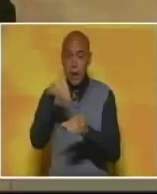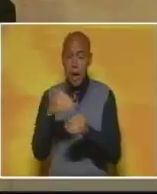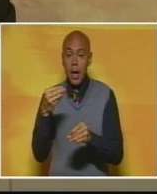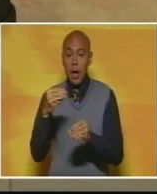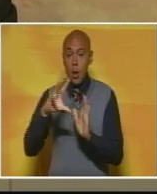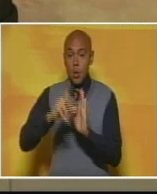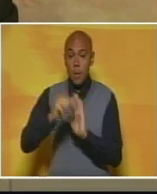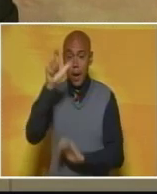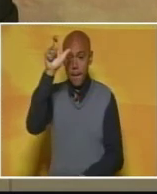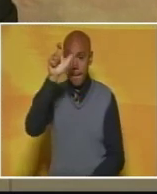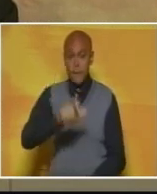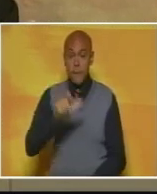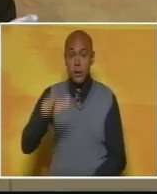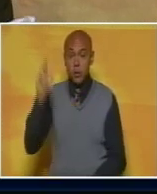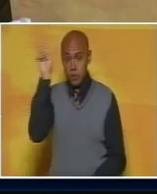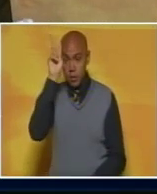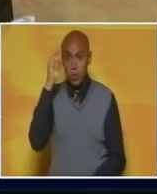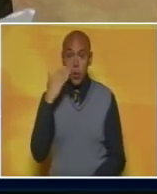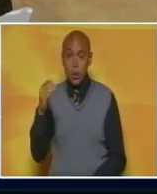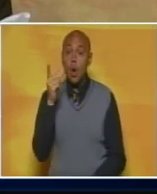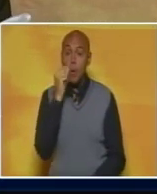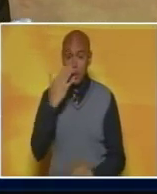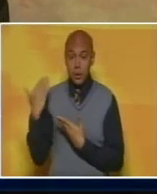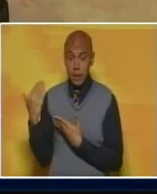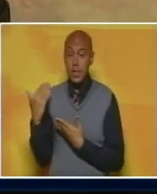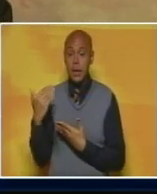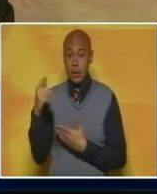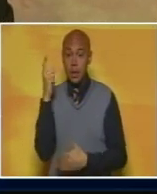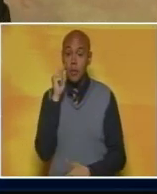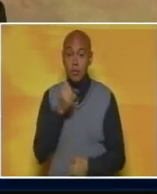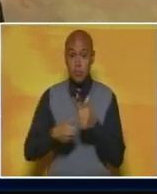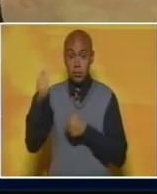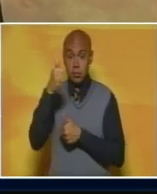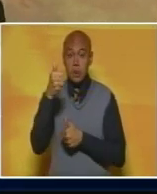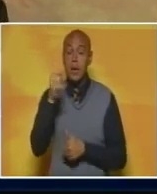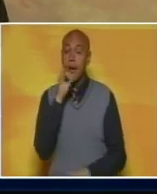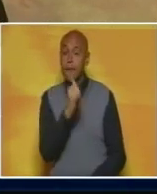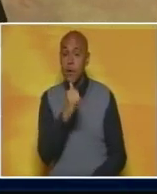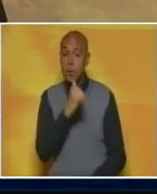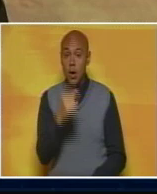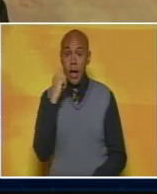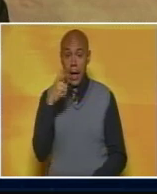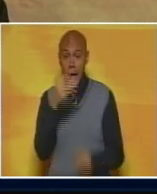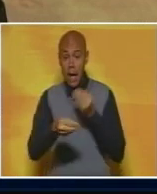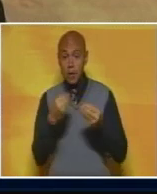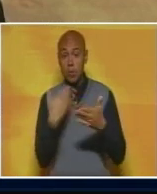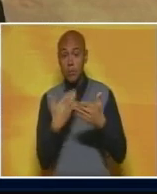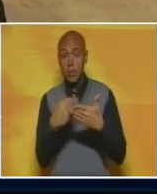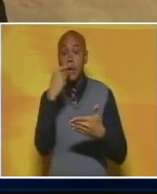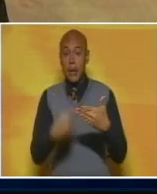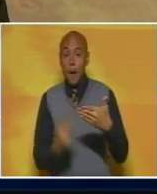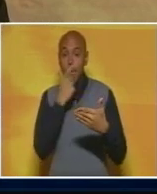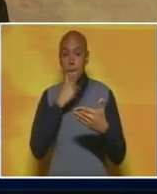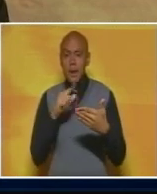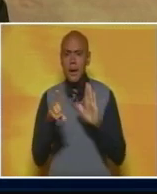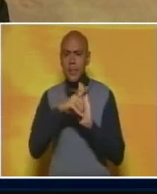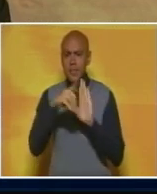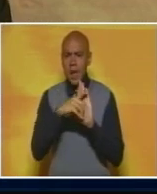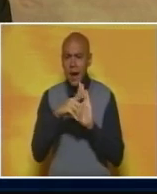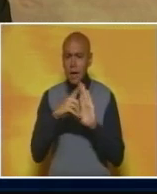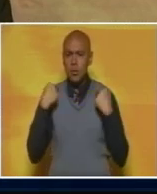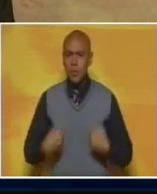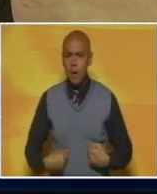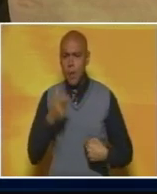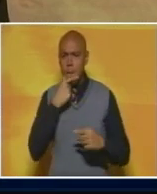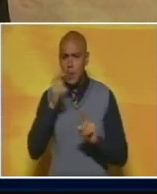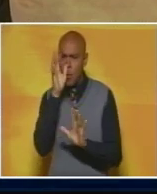A través de un comunicado, el canciller de la República, Jorge Arreaza, aseguró que este hecho constituye una gravísima violación de los derechos humanos